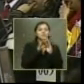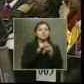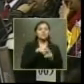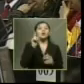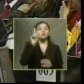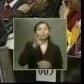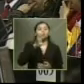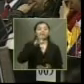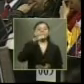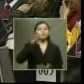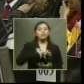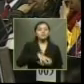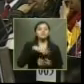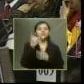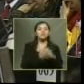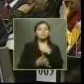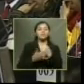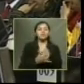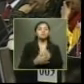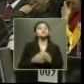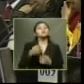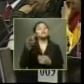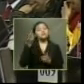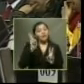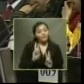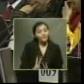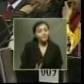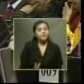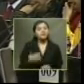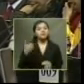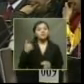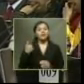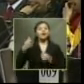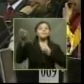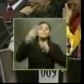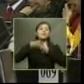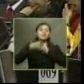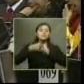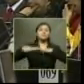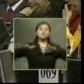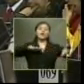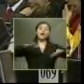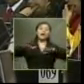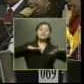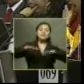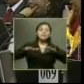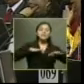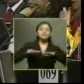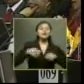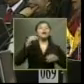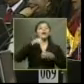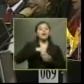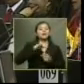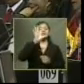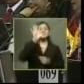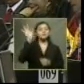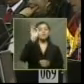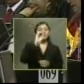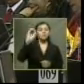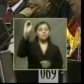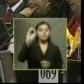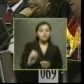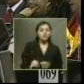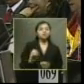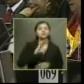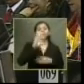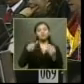una provincia del país, sino que por lo menos tenga participación activa en el 50% de las